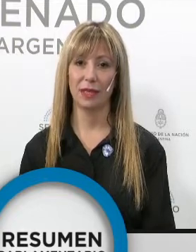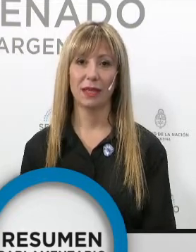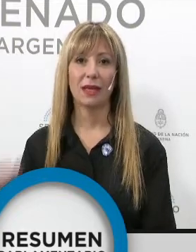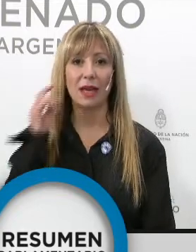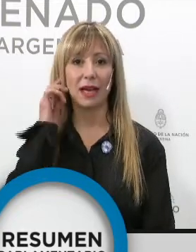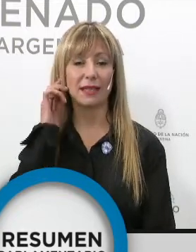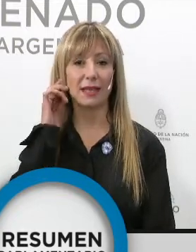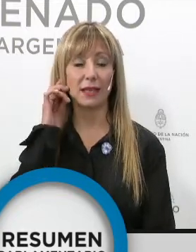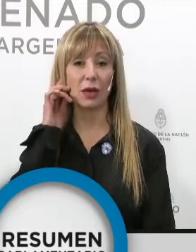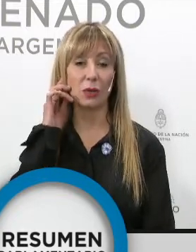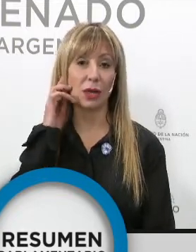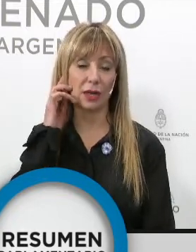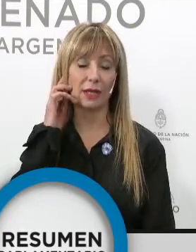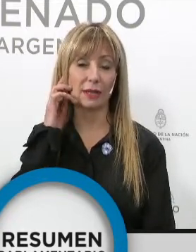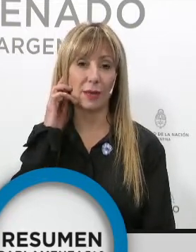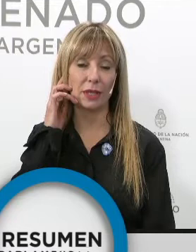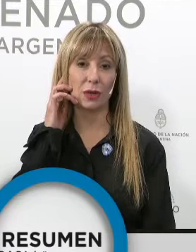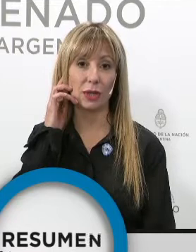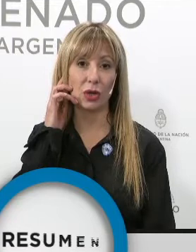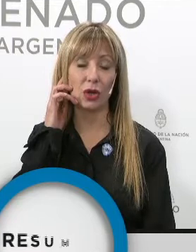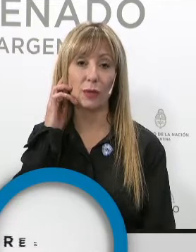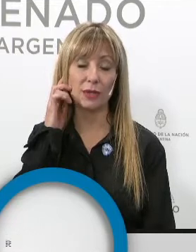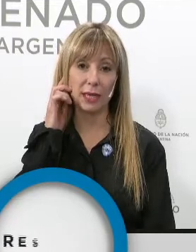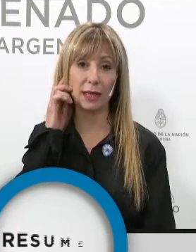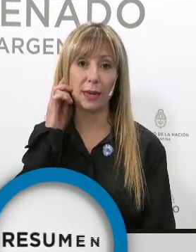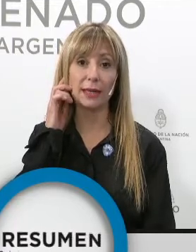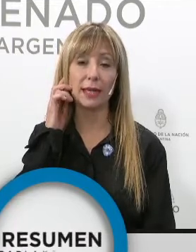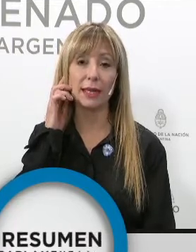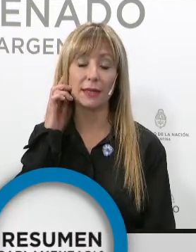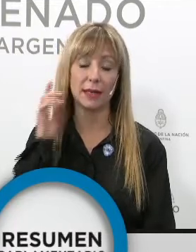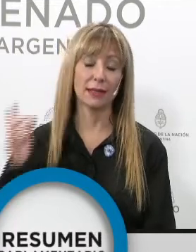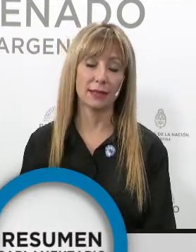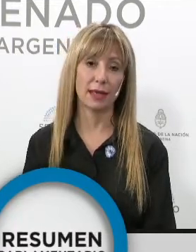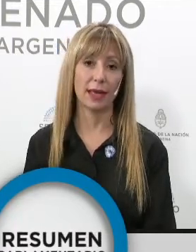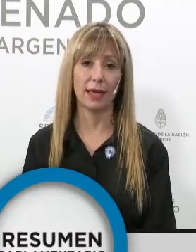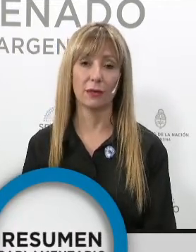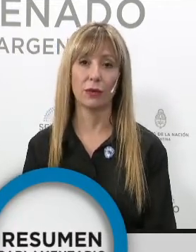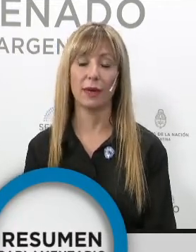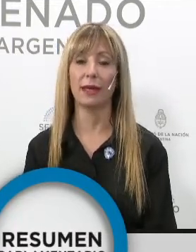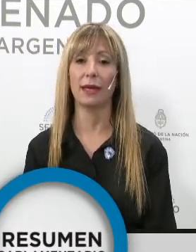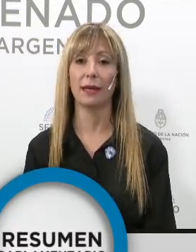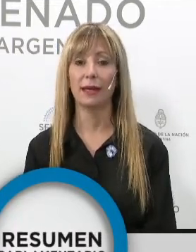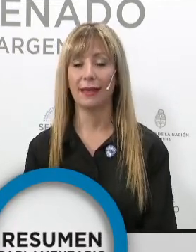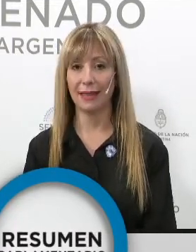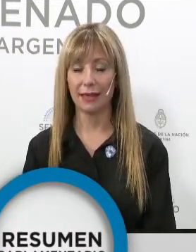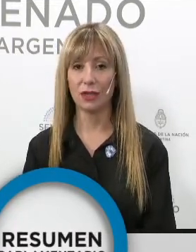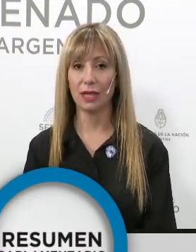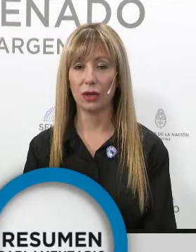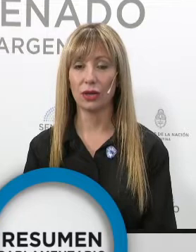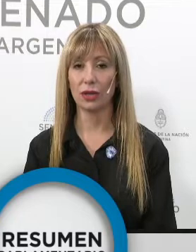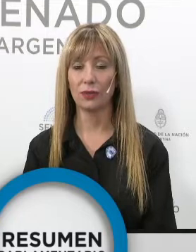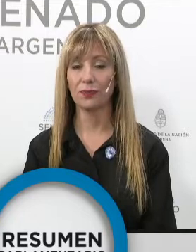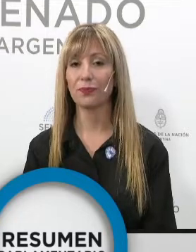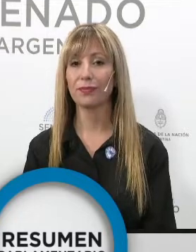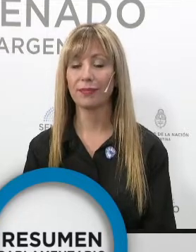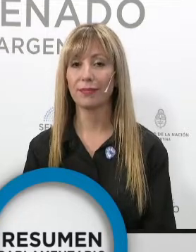Justicia de la Nación. Así es, senador. Bueno, y saber sobre todo cómo sigue el debate y si es necesaria la reforma de la integración de la Corte,